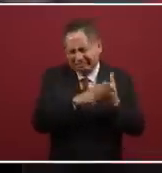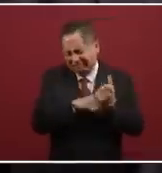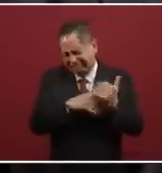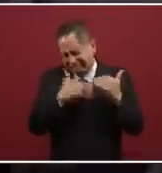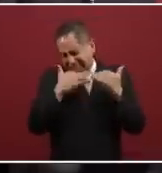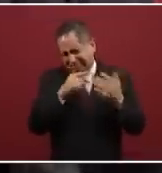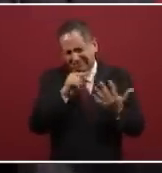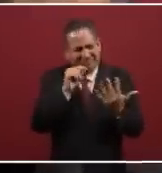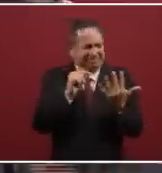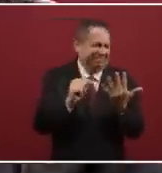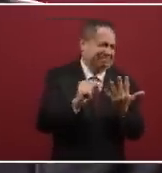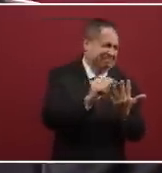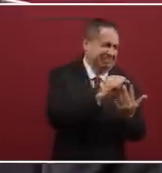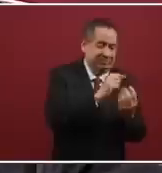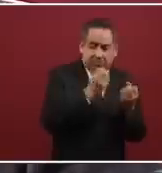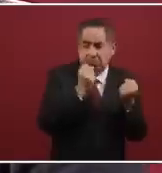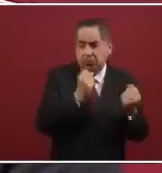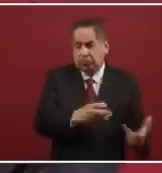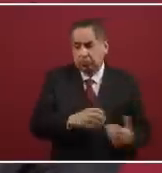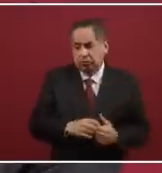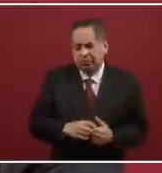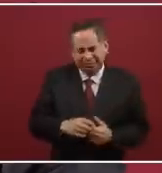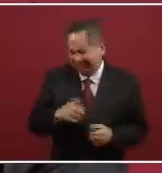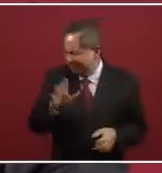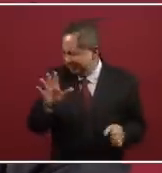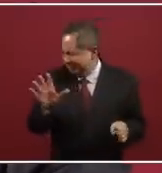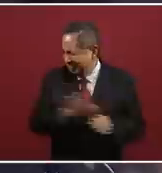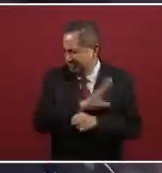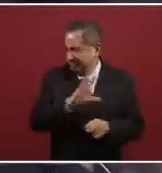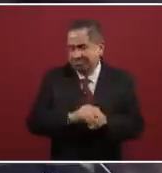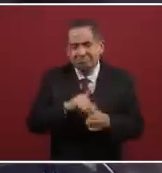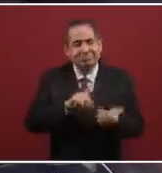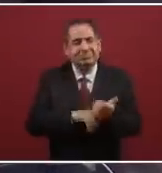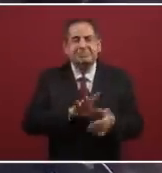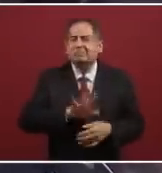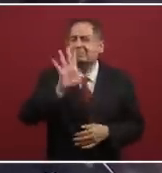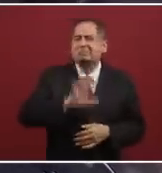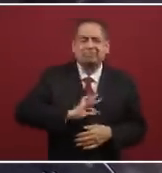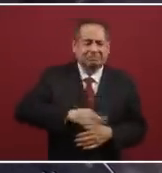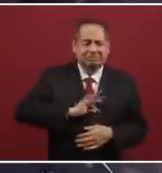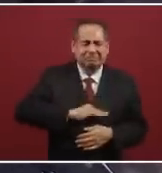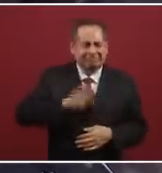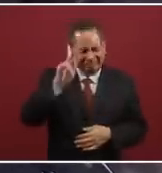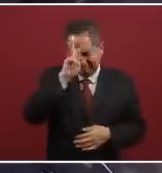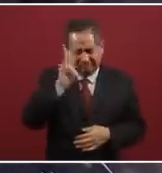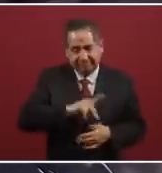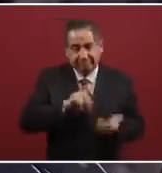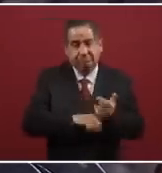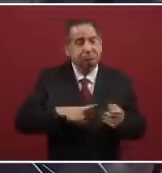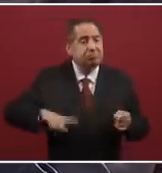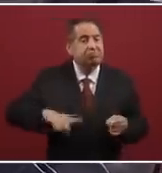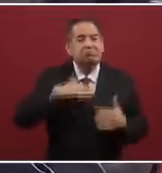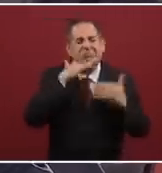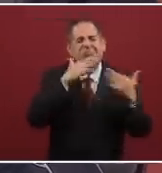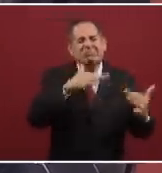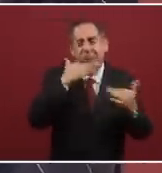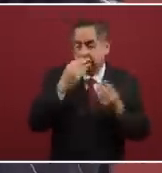pero por completo, el gobierno. No hay